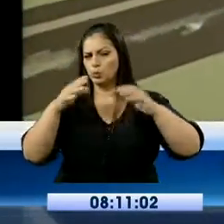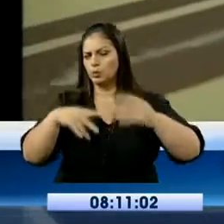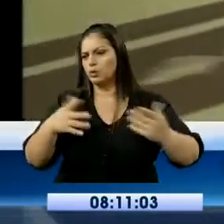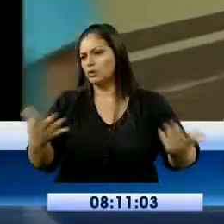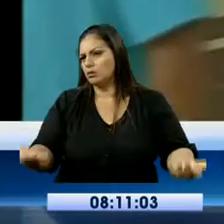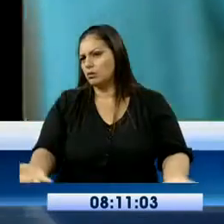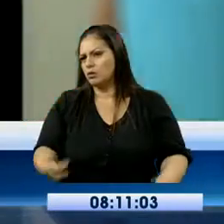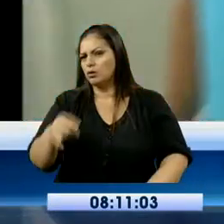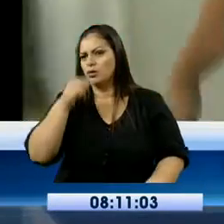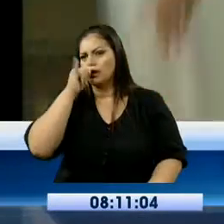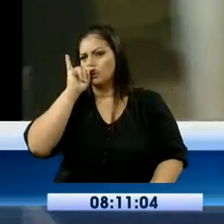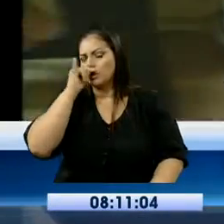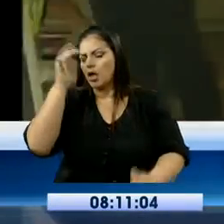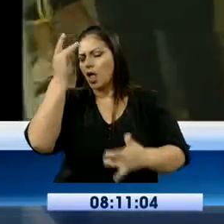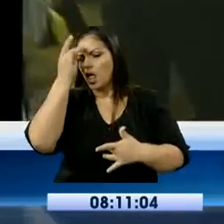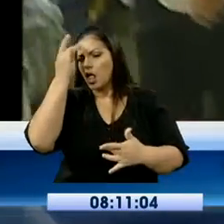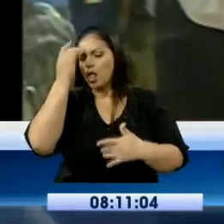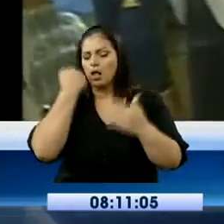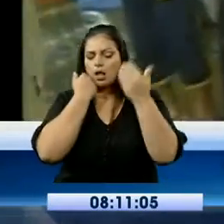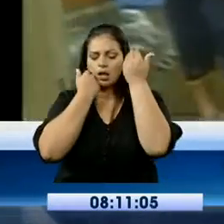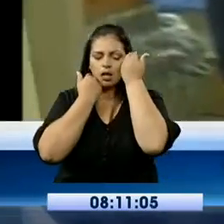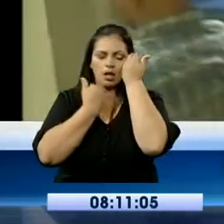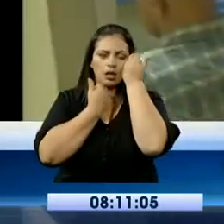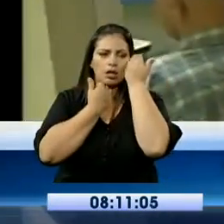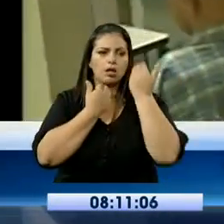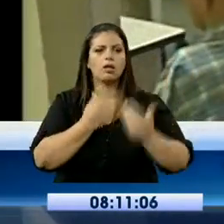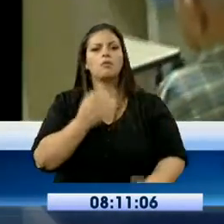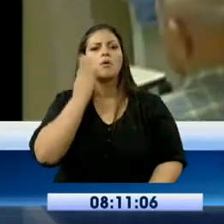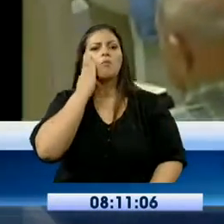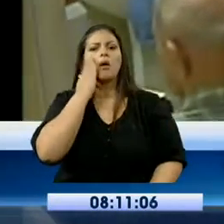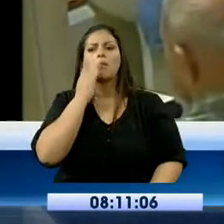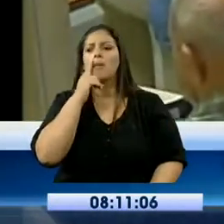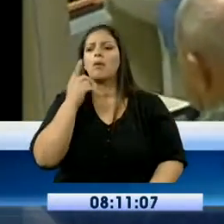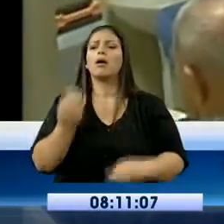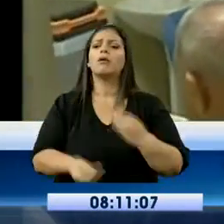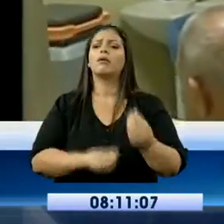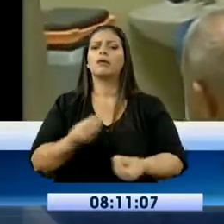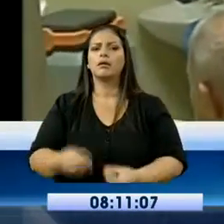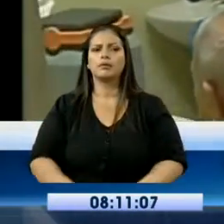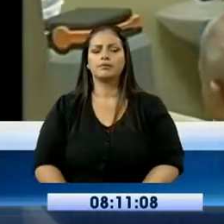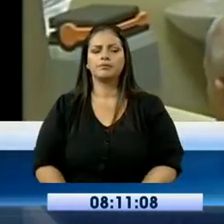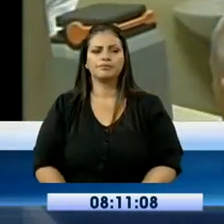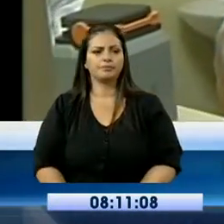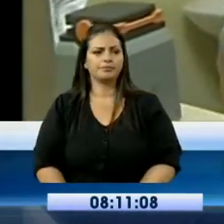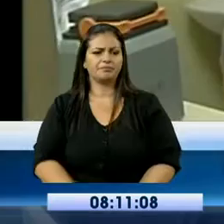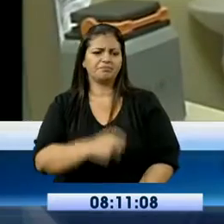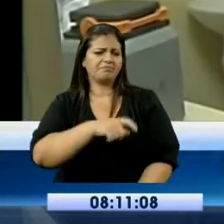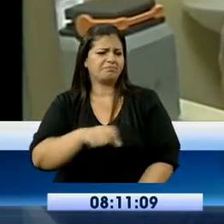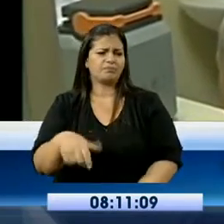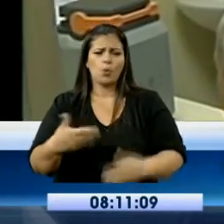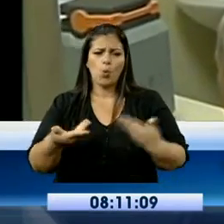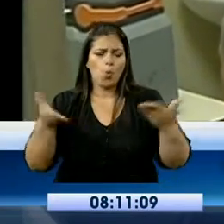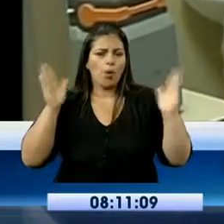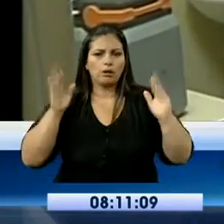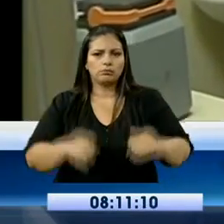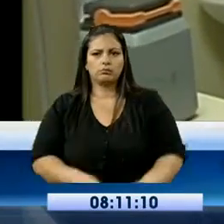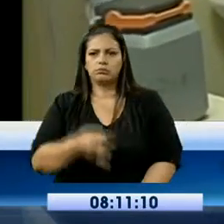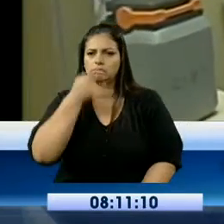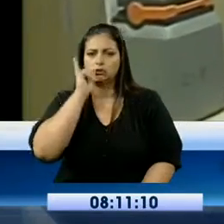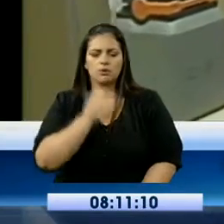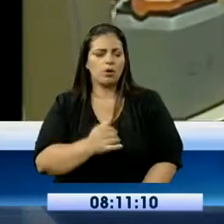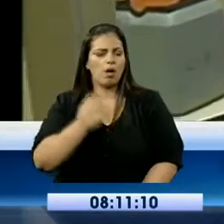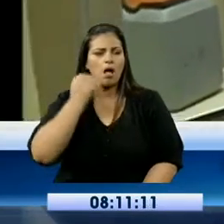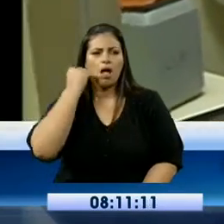influenza. ¿Qué hace la criatura? ¿O qué hacen los padres? Toda persona, sea niño, adulto, que presenta algún